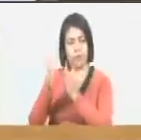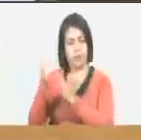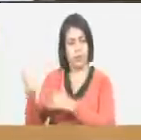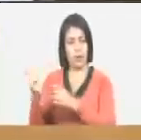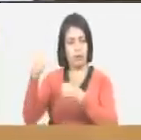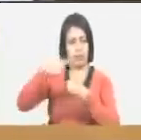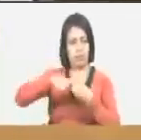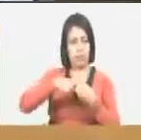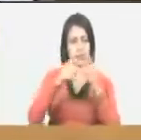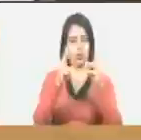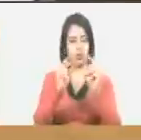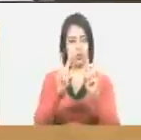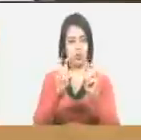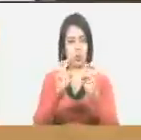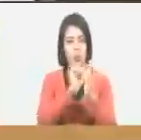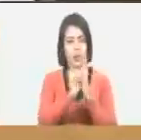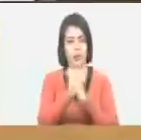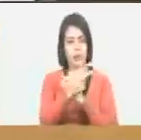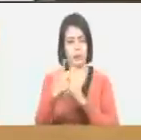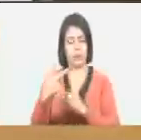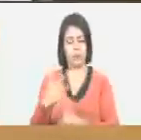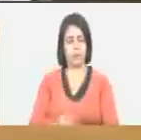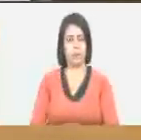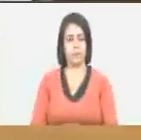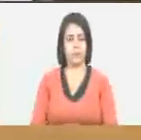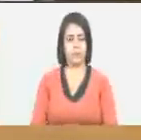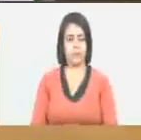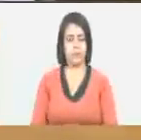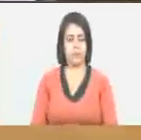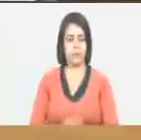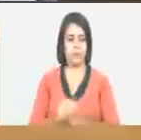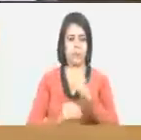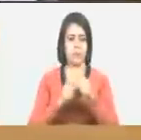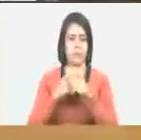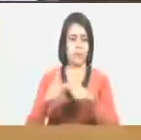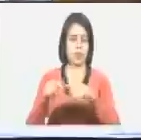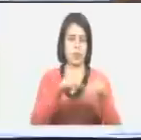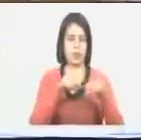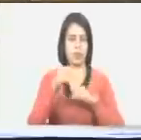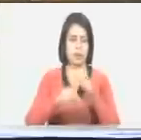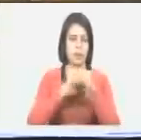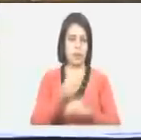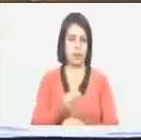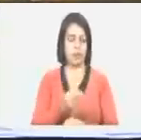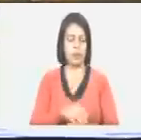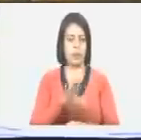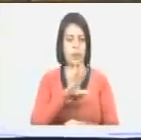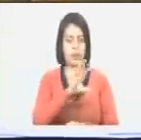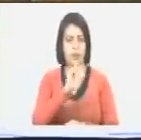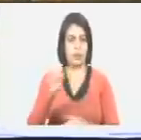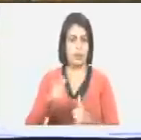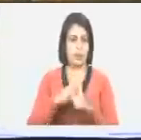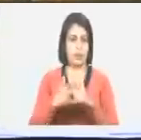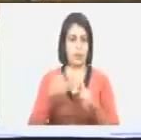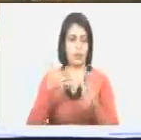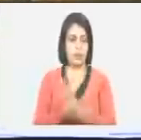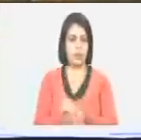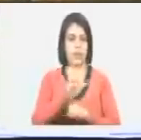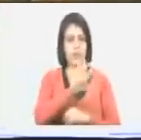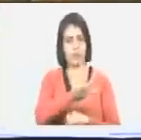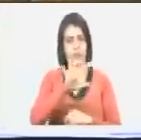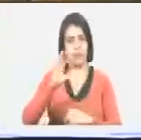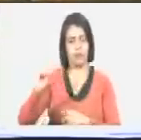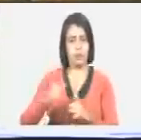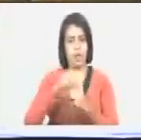la inclusión del nuevo artículo número 23. Siguiente, ciudadana secretaria. En cuenta, presidente. Quincuagésimo.